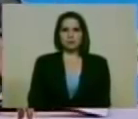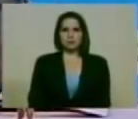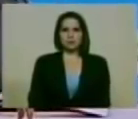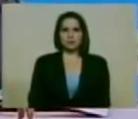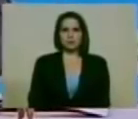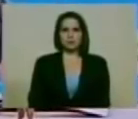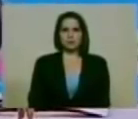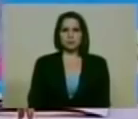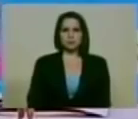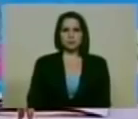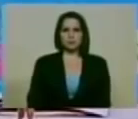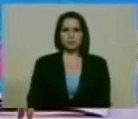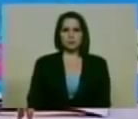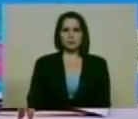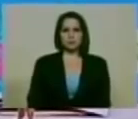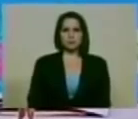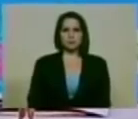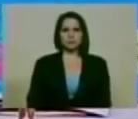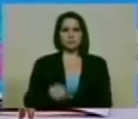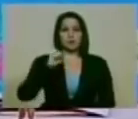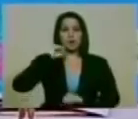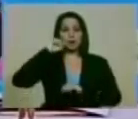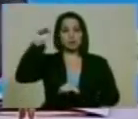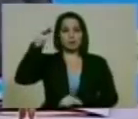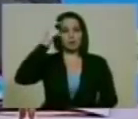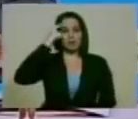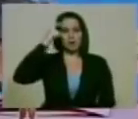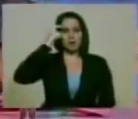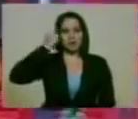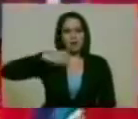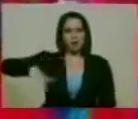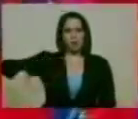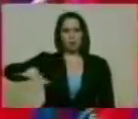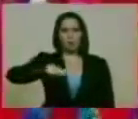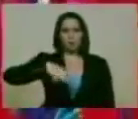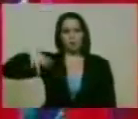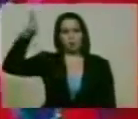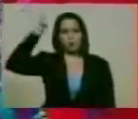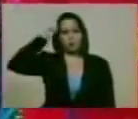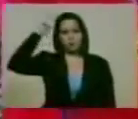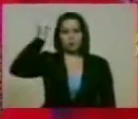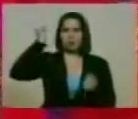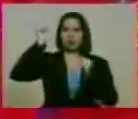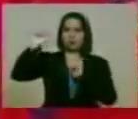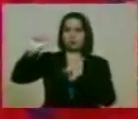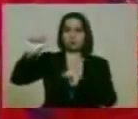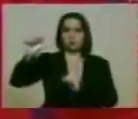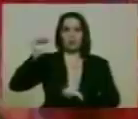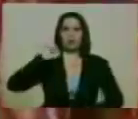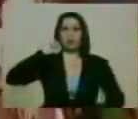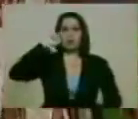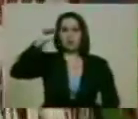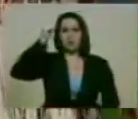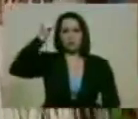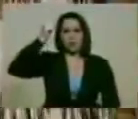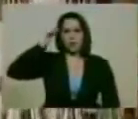¡Que viva el día de la resistencia de los pueblos indígenas! ¡Que viva Guaycaipuro! ¡Que viva